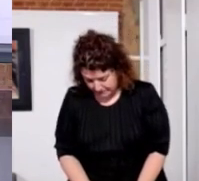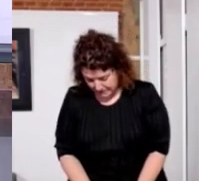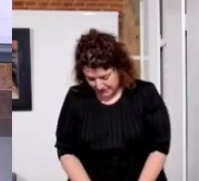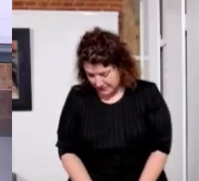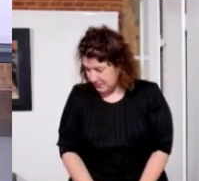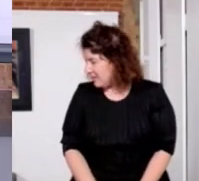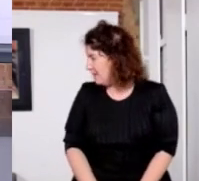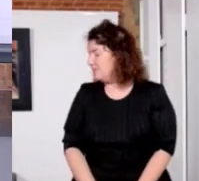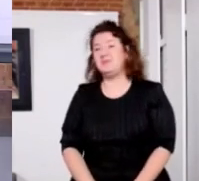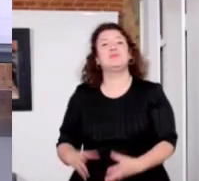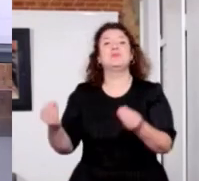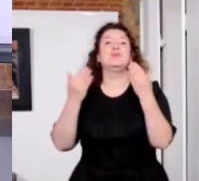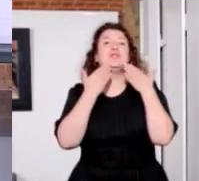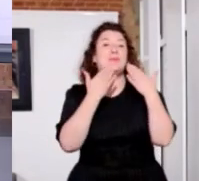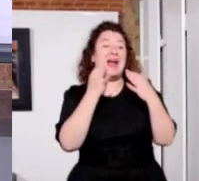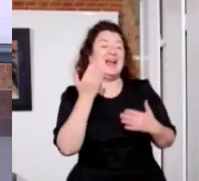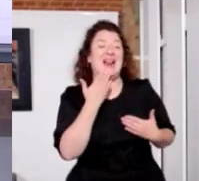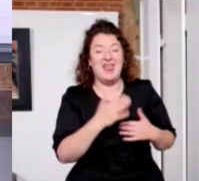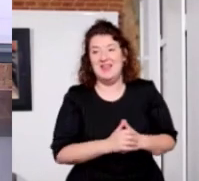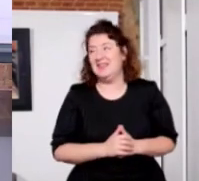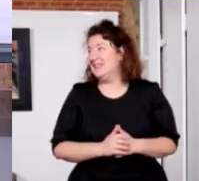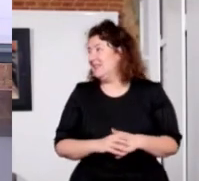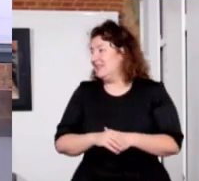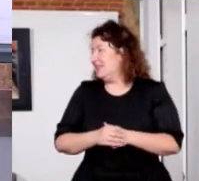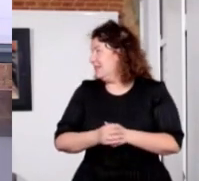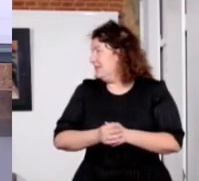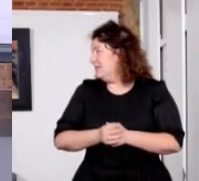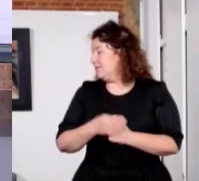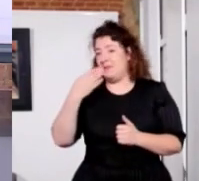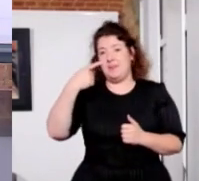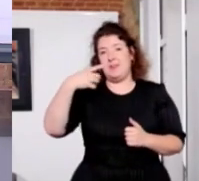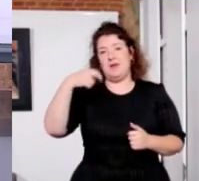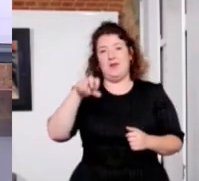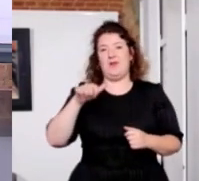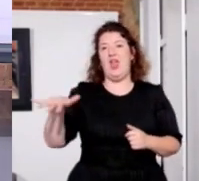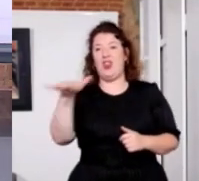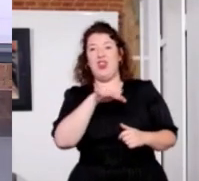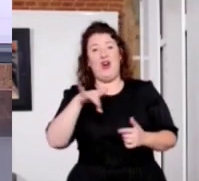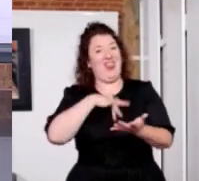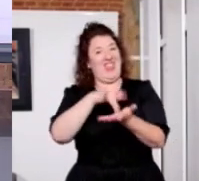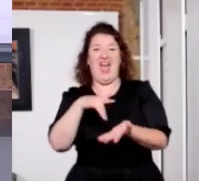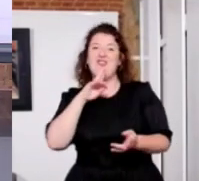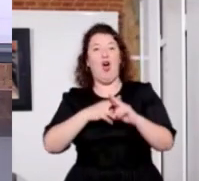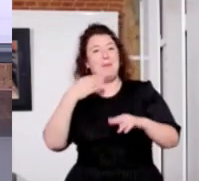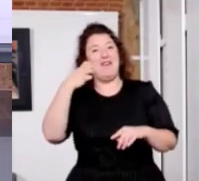Bueno, muchísimas gracias. Bueno, parece que el nombre de Begoña está de moda en esta jornada de hoy, que es que...